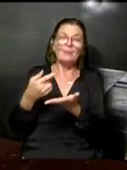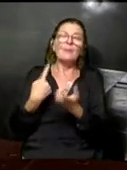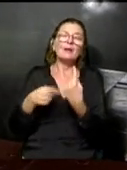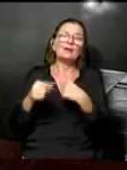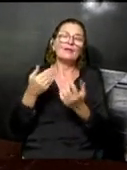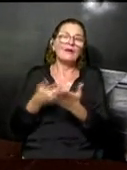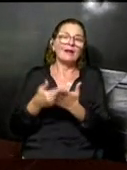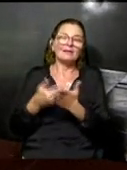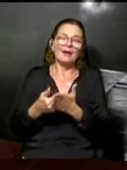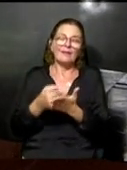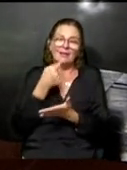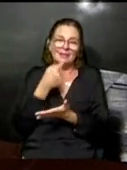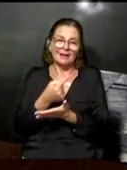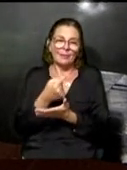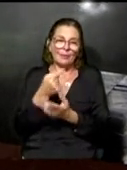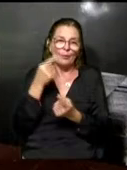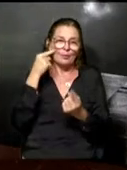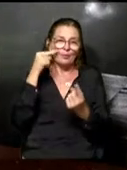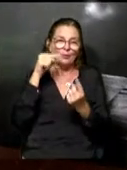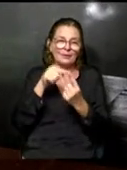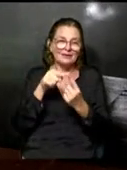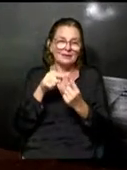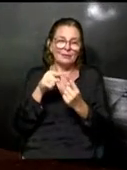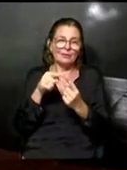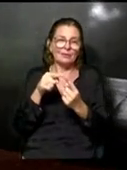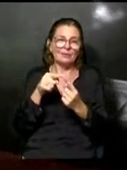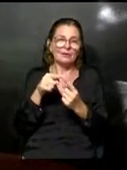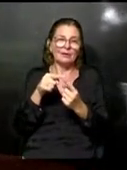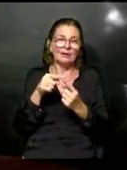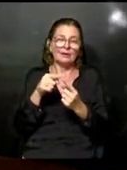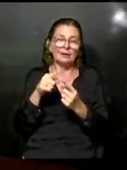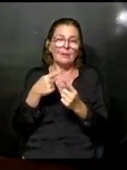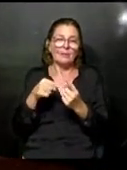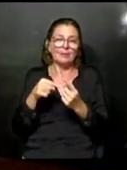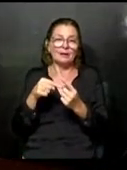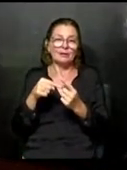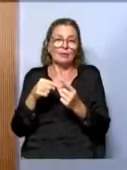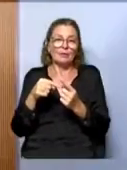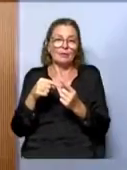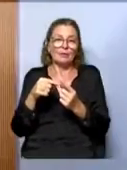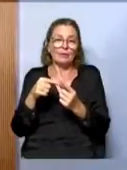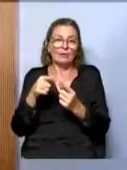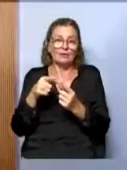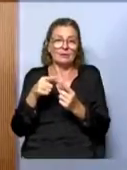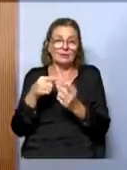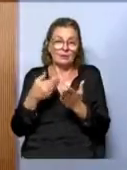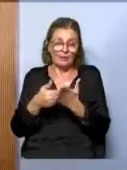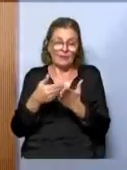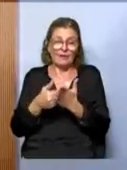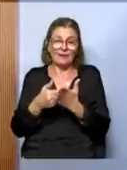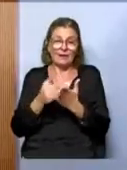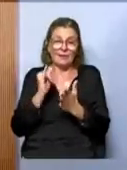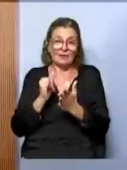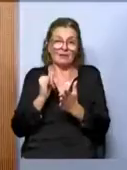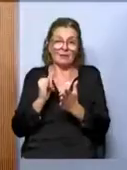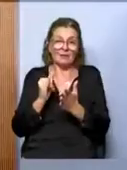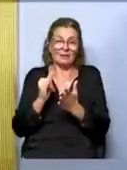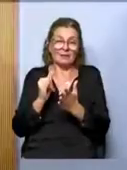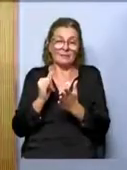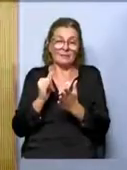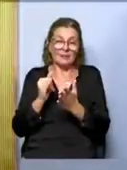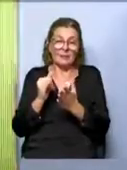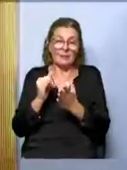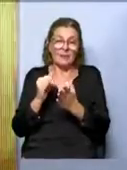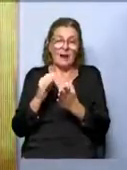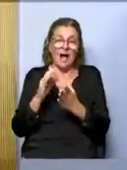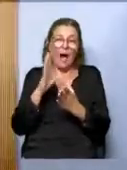que iba, digamos, apuntada en un sentido que era adecuado, pero que la magnitud ha sido muy insuficiente para contener este incremento de